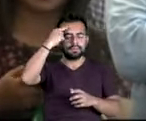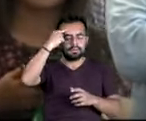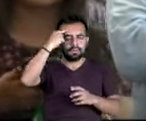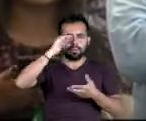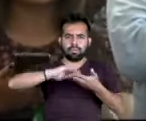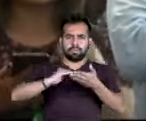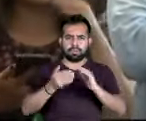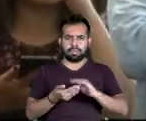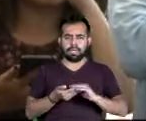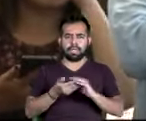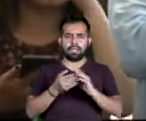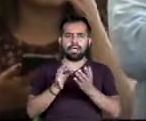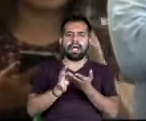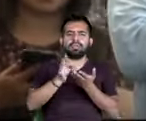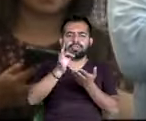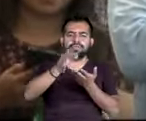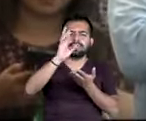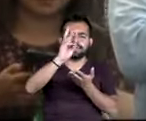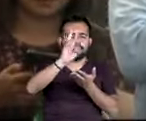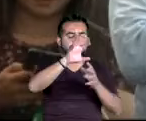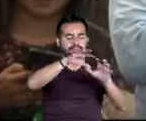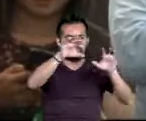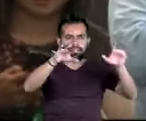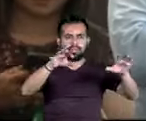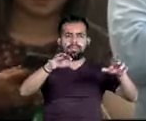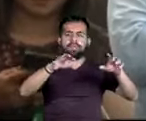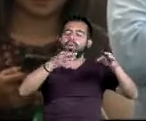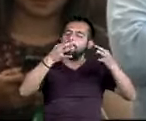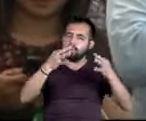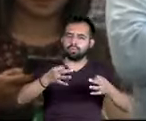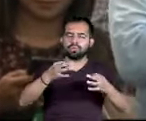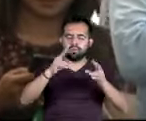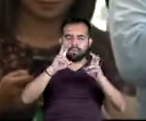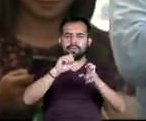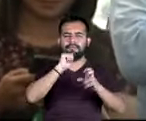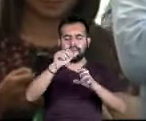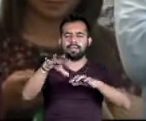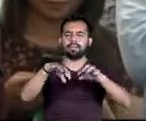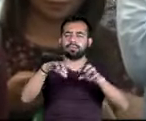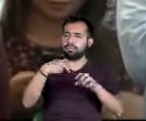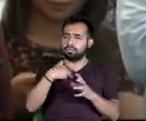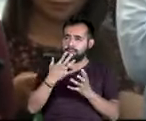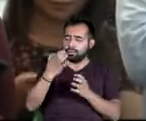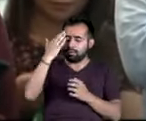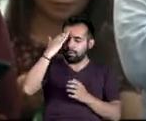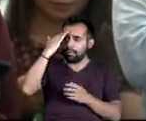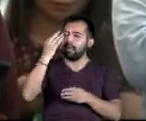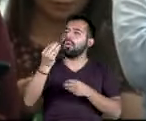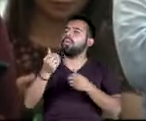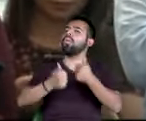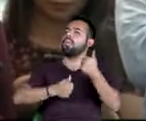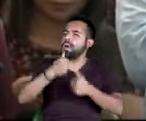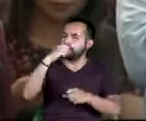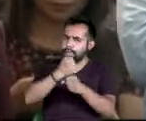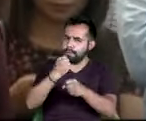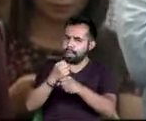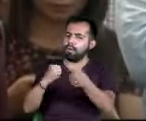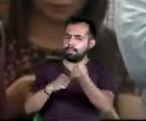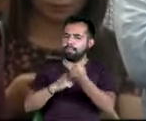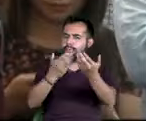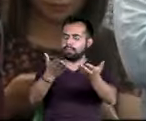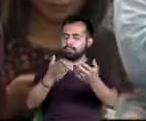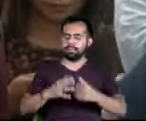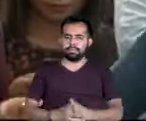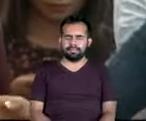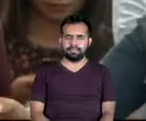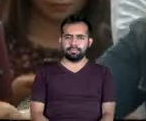posible cantonización de las 6 parroquias, por justamente esta falta de gestión. Quisiéramos saber cuál va a ser su trabajo justamente para nosotros, para